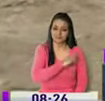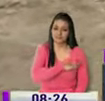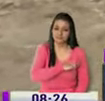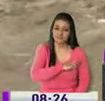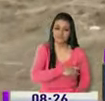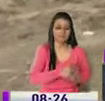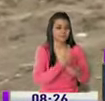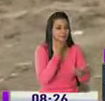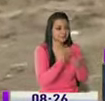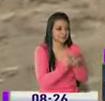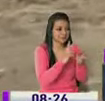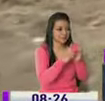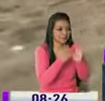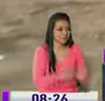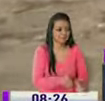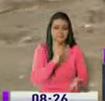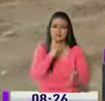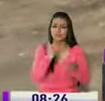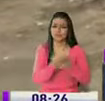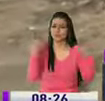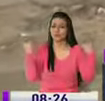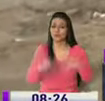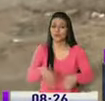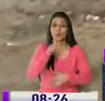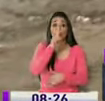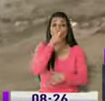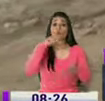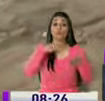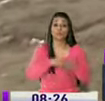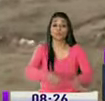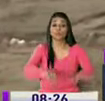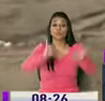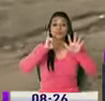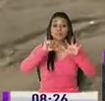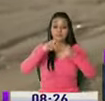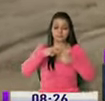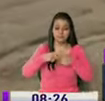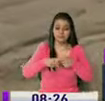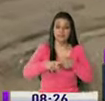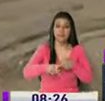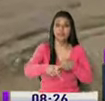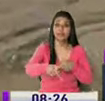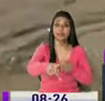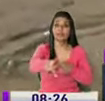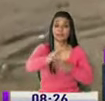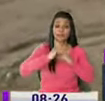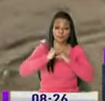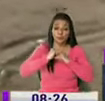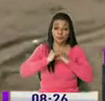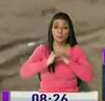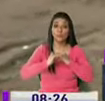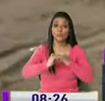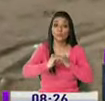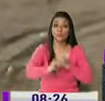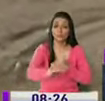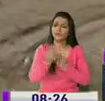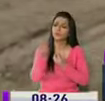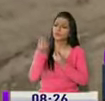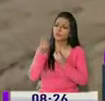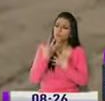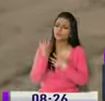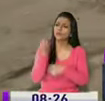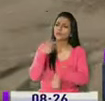muchísimas gracias, vecino. Es que es 1,6 kilómetros los que se están interviniendo. Administrador, coméntenos,